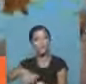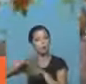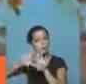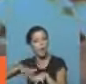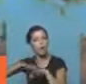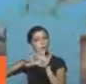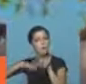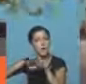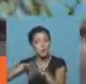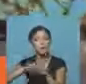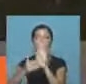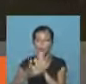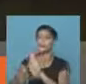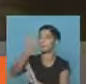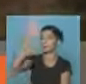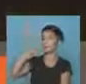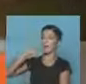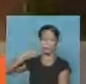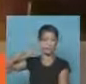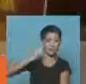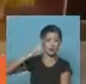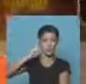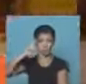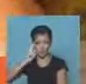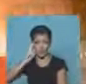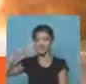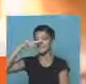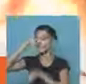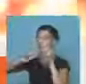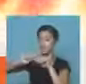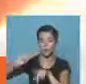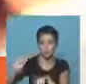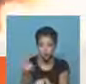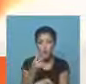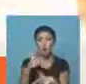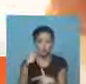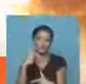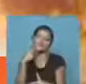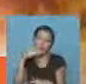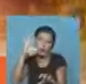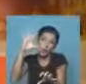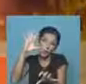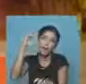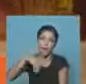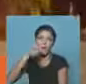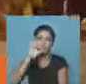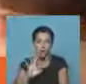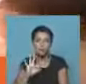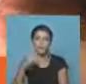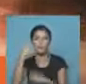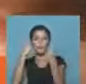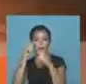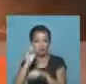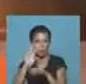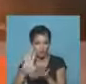marcha de 1999 hubo 7 muertos. Por eso se recuerda el marzo paraguayo y,